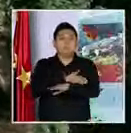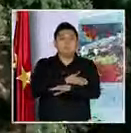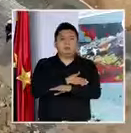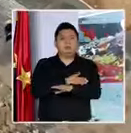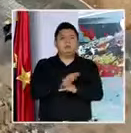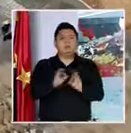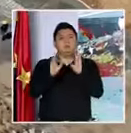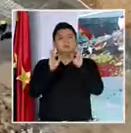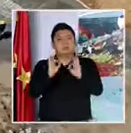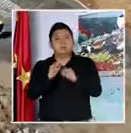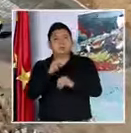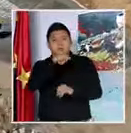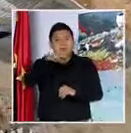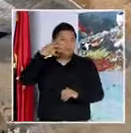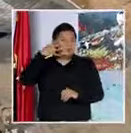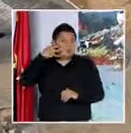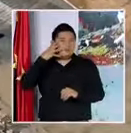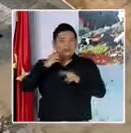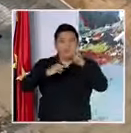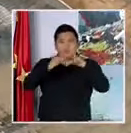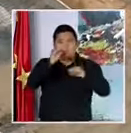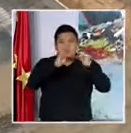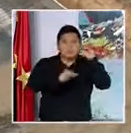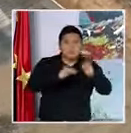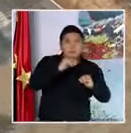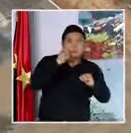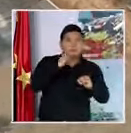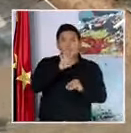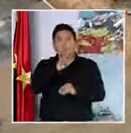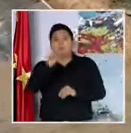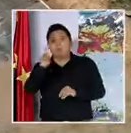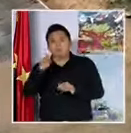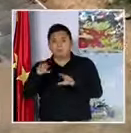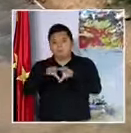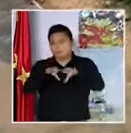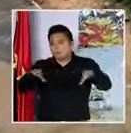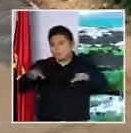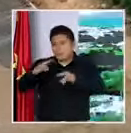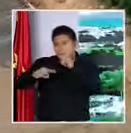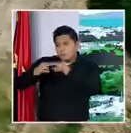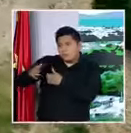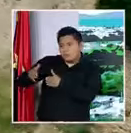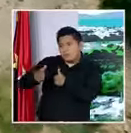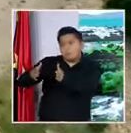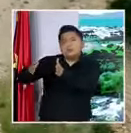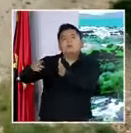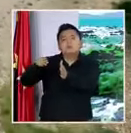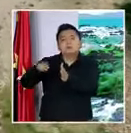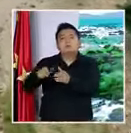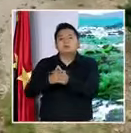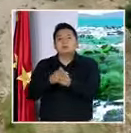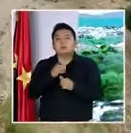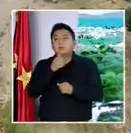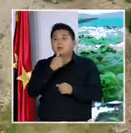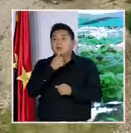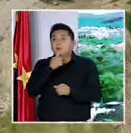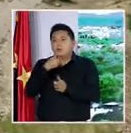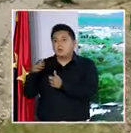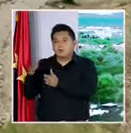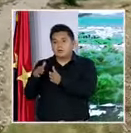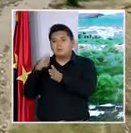Norte de Santander, con la construcción de 2.074 metros de canalización de obras complementarias en la quebrada Juana